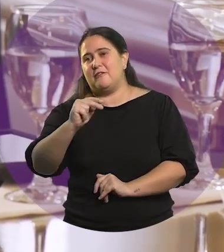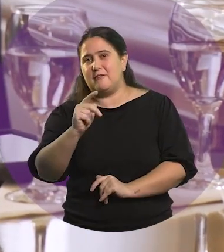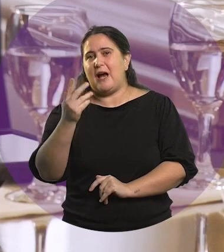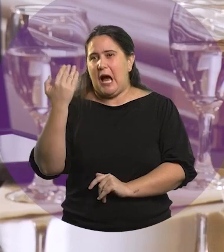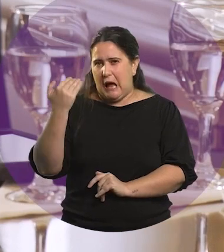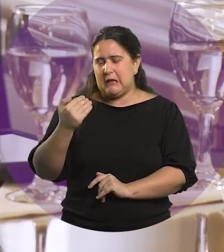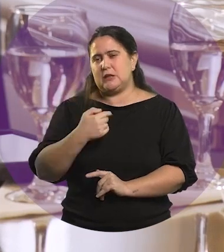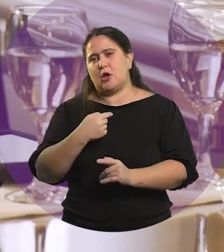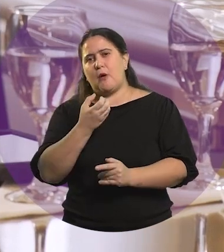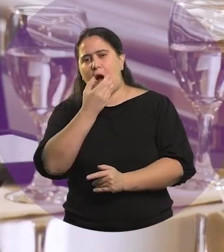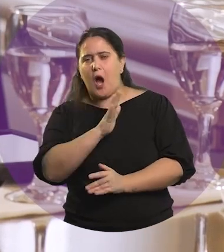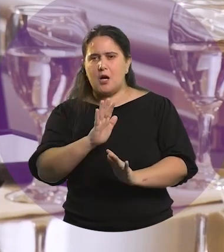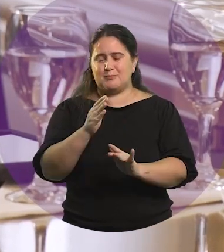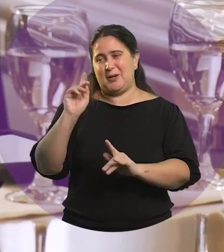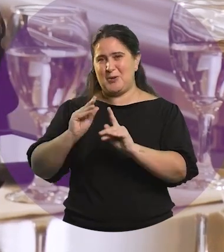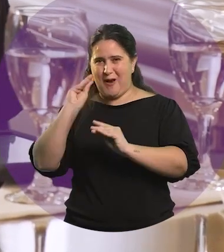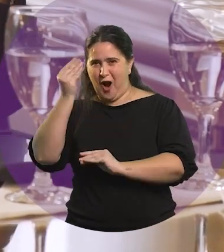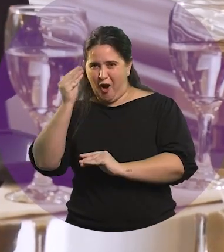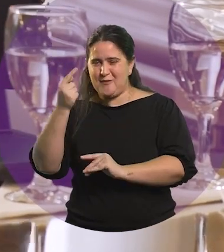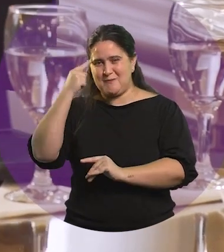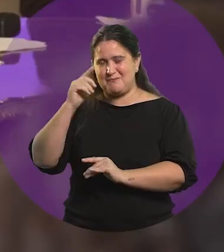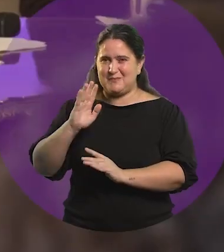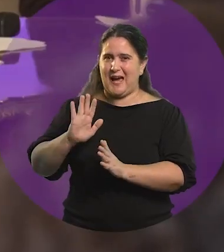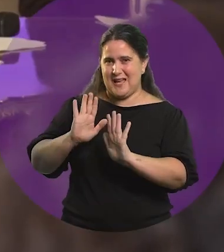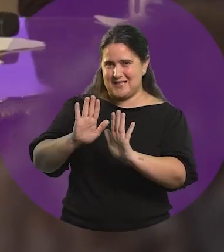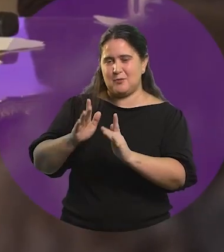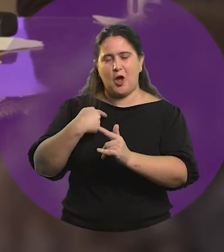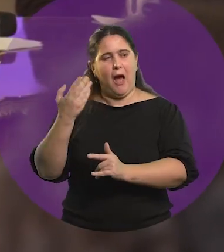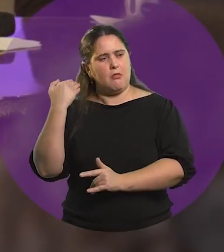bueno, ustedes son todos mucho más jóvenes que yo, pero era como todo en